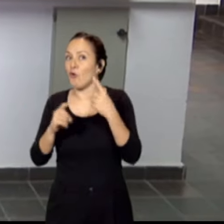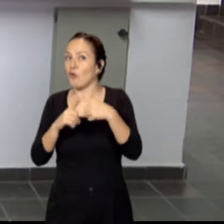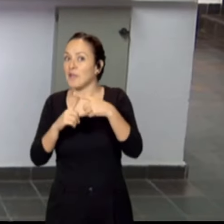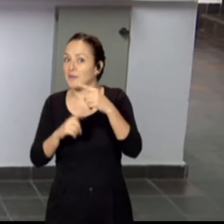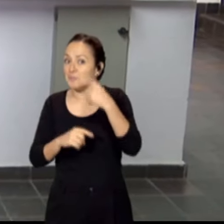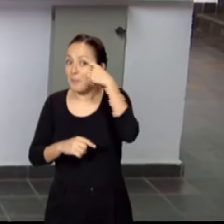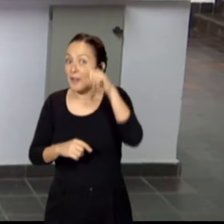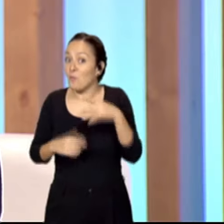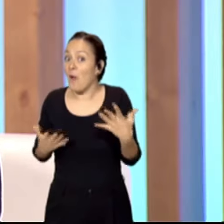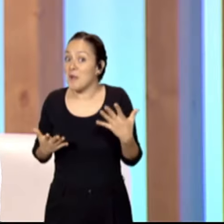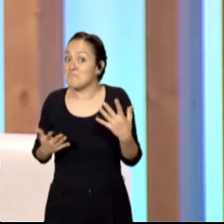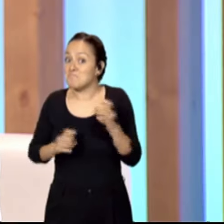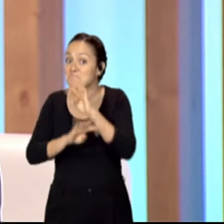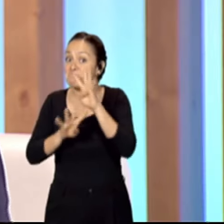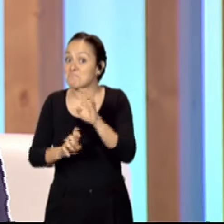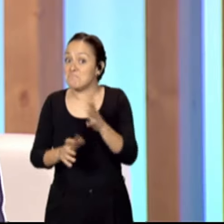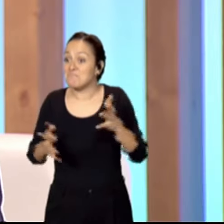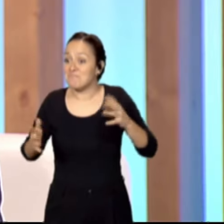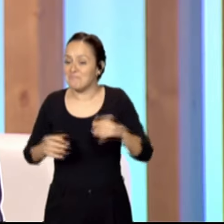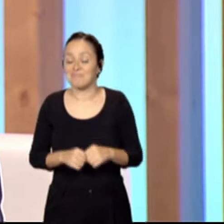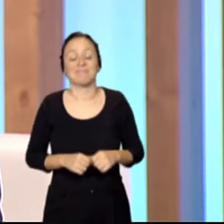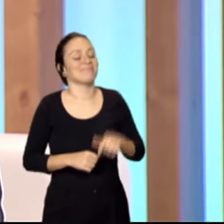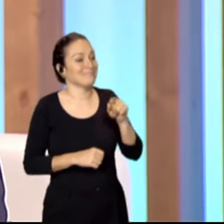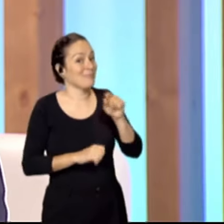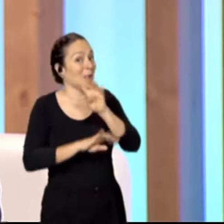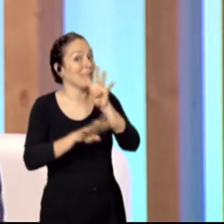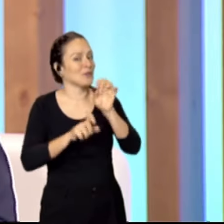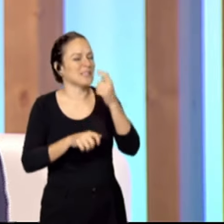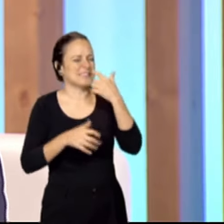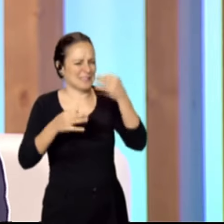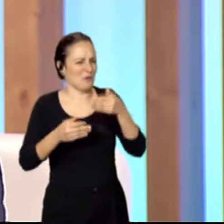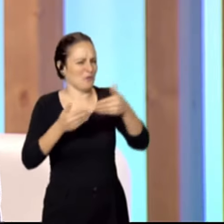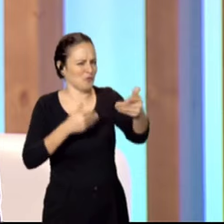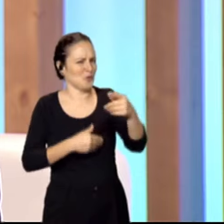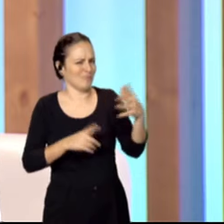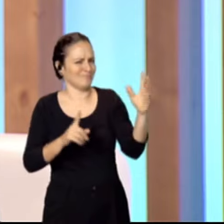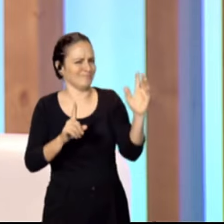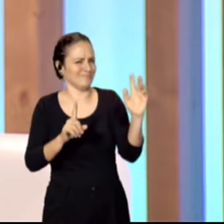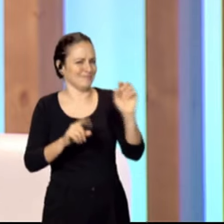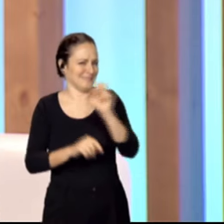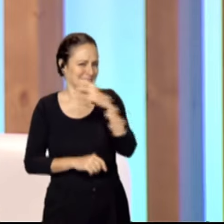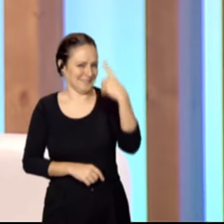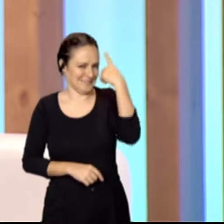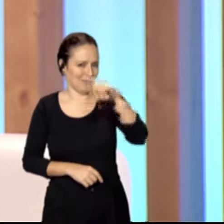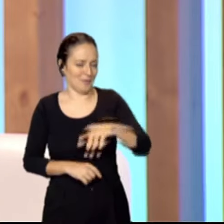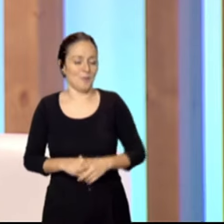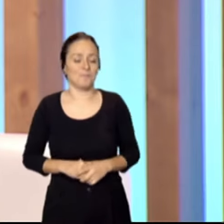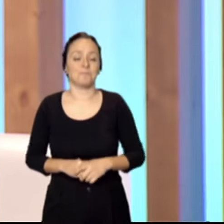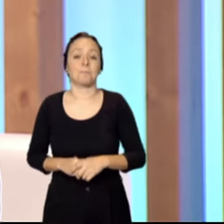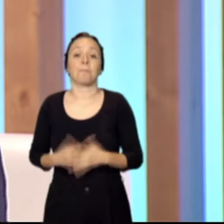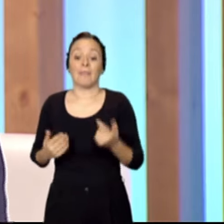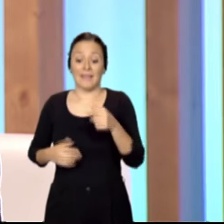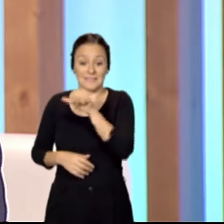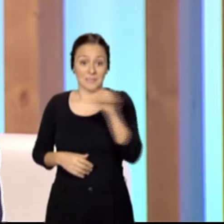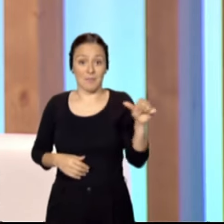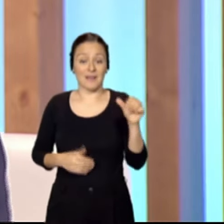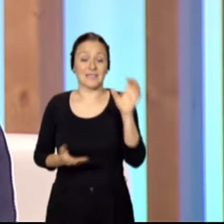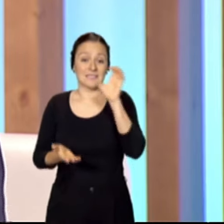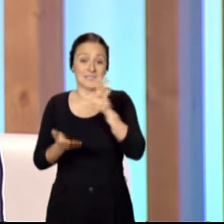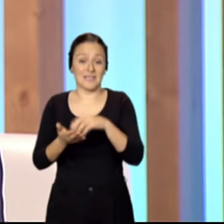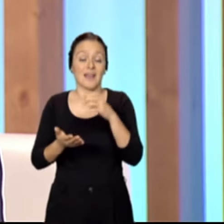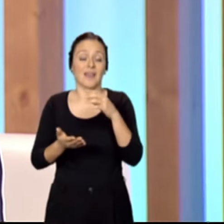sabe Ahí queda esa incógnita seguro que la resolveremos muy pronto bueno durante esta semana la sala de exposiciones del Cabildo de la